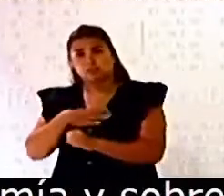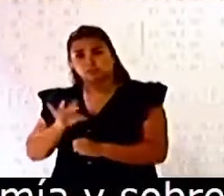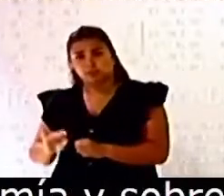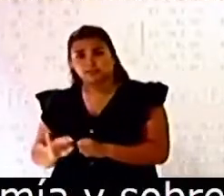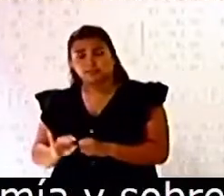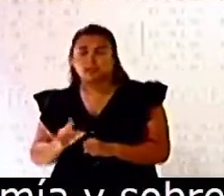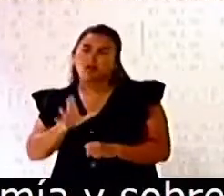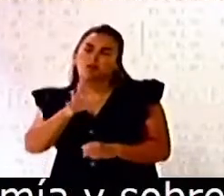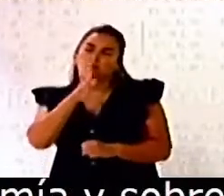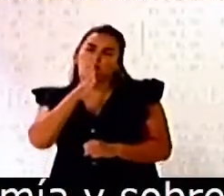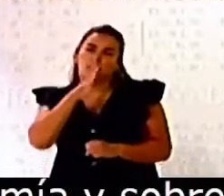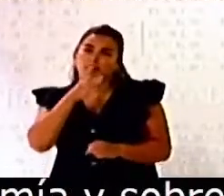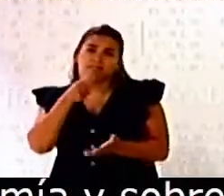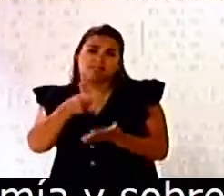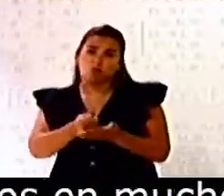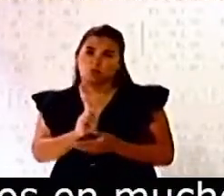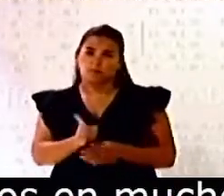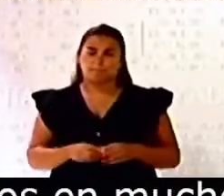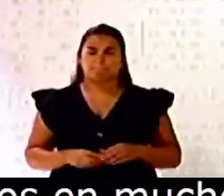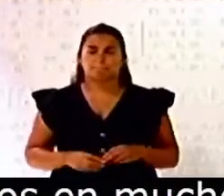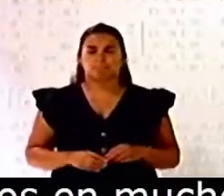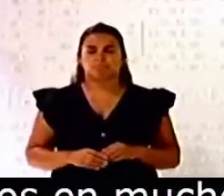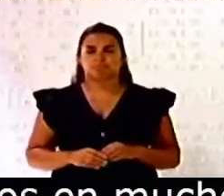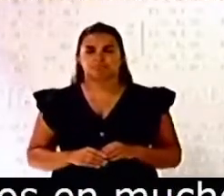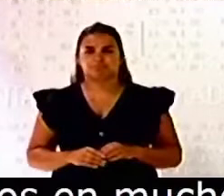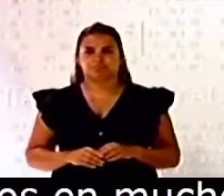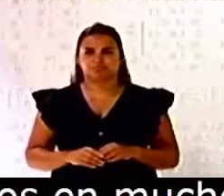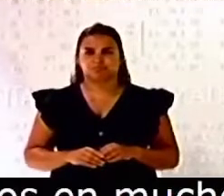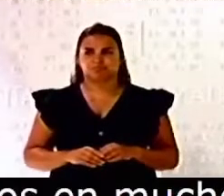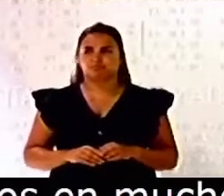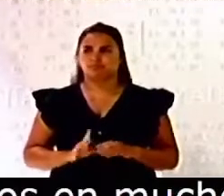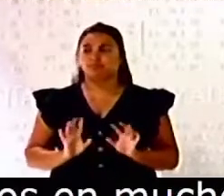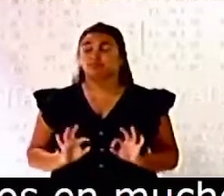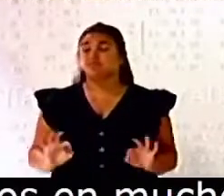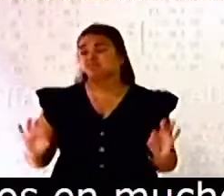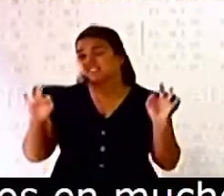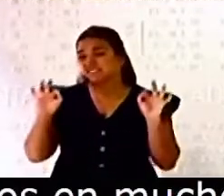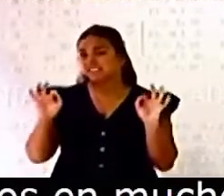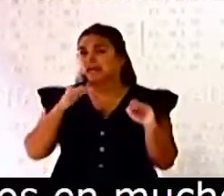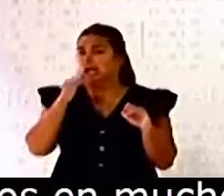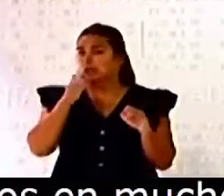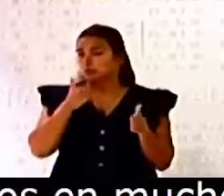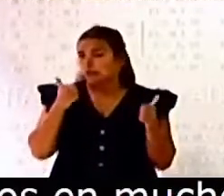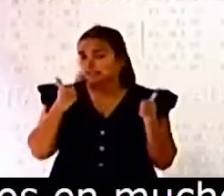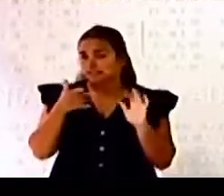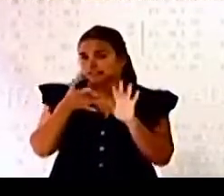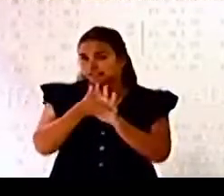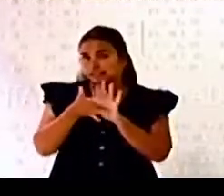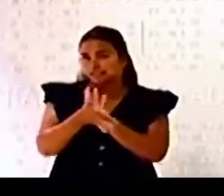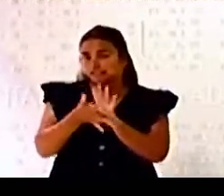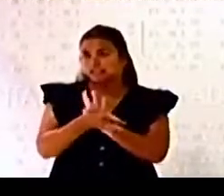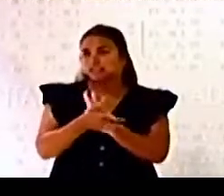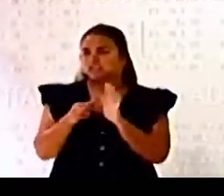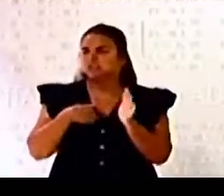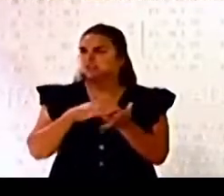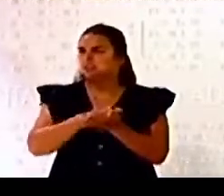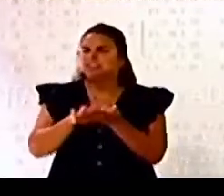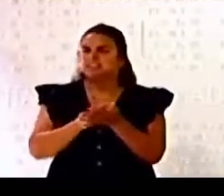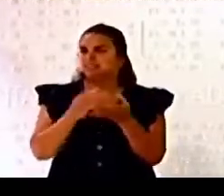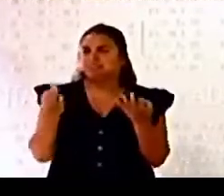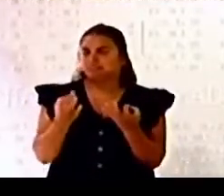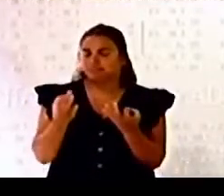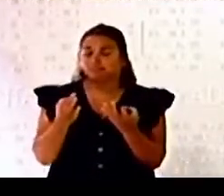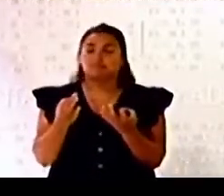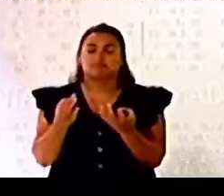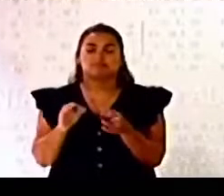también no remunerado. Por concretarles específicamente de qué les estoy hablando,